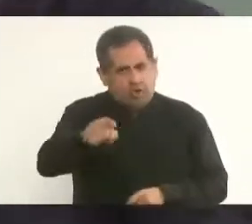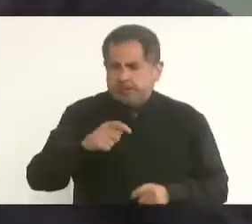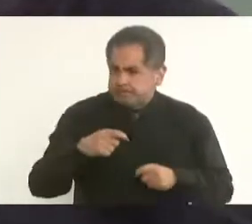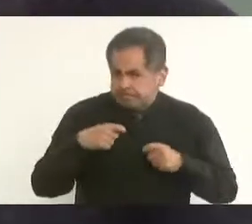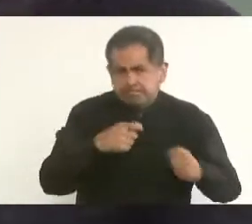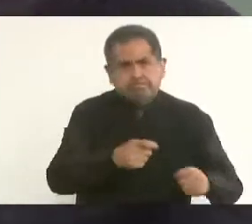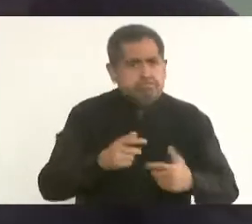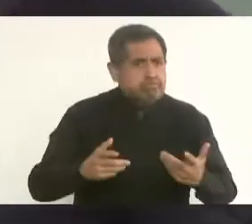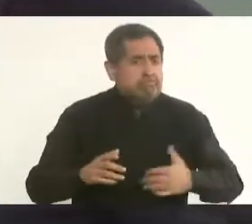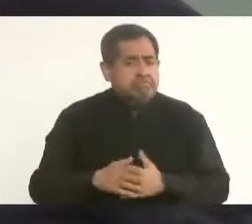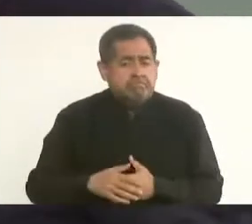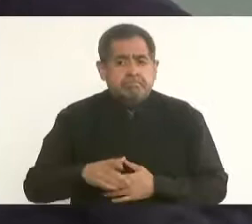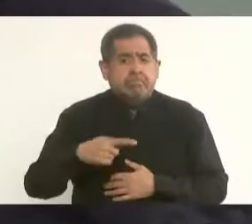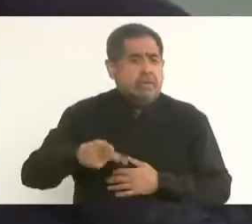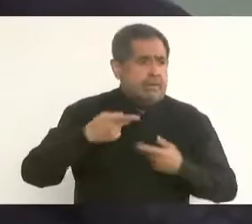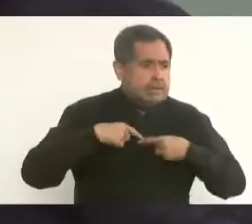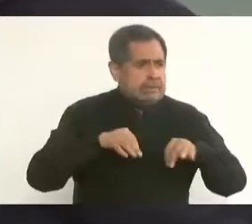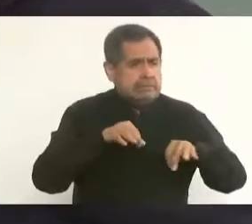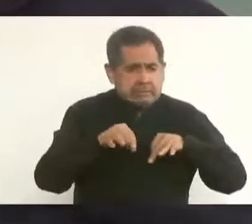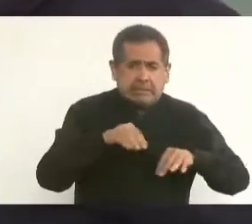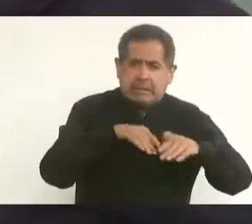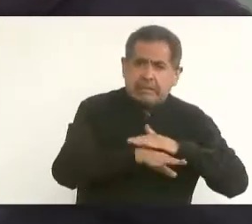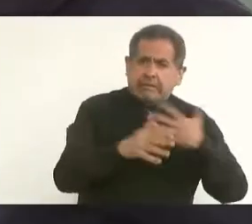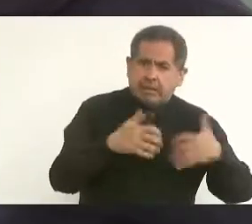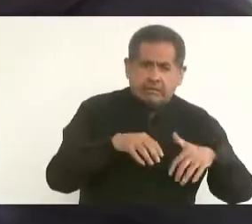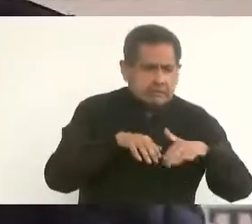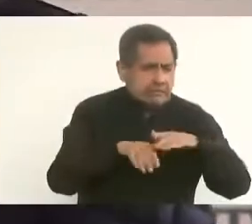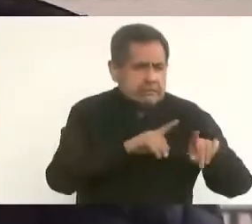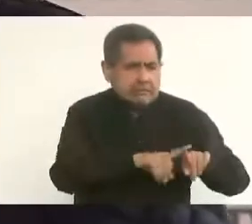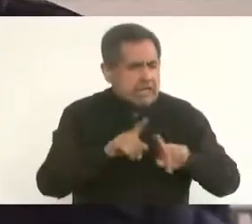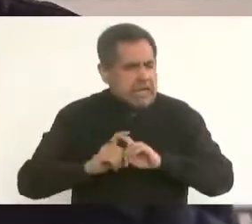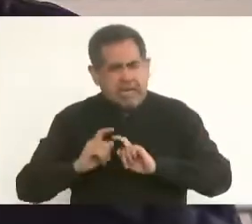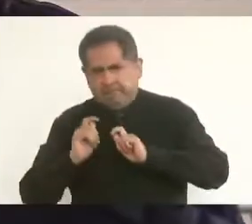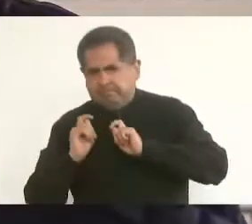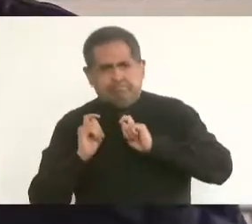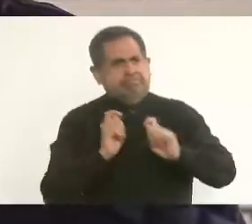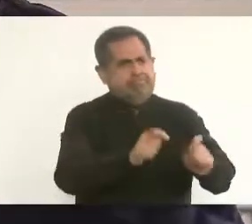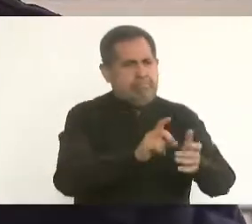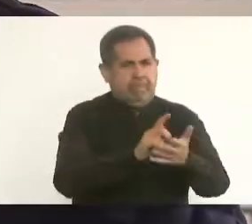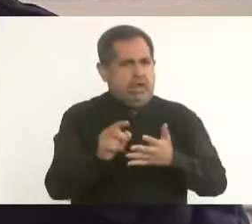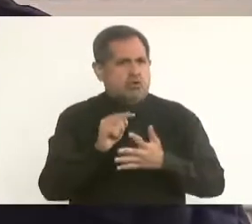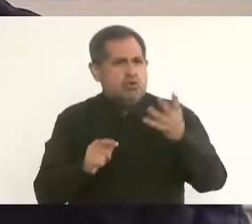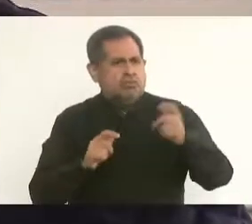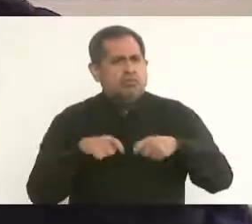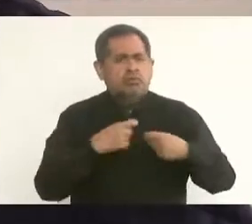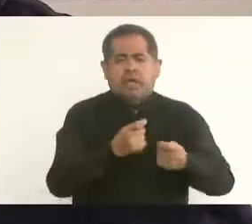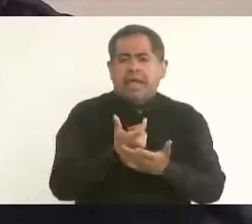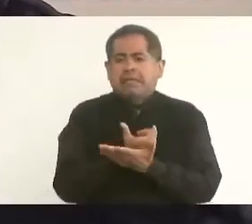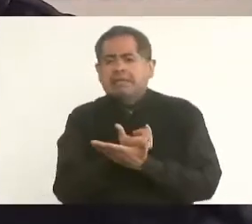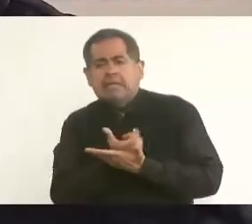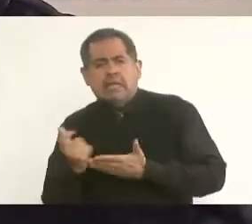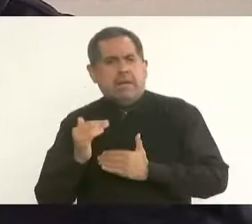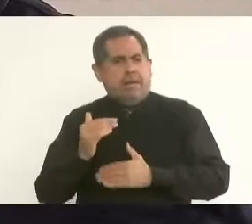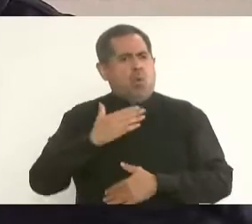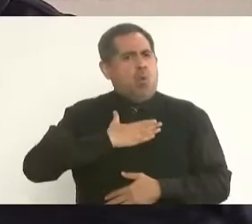los derechos de los obreros a un salario